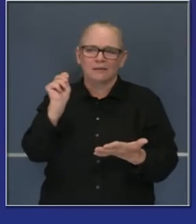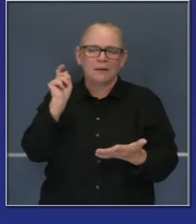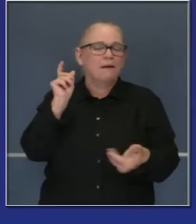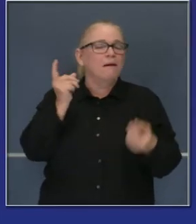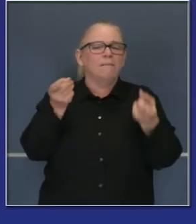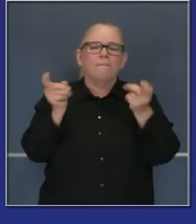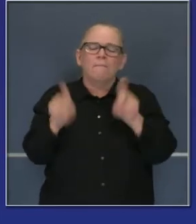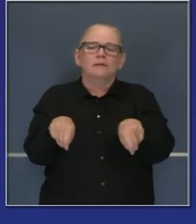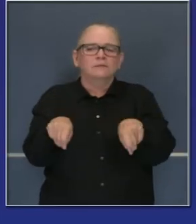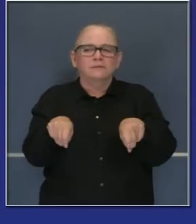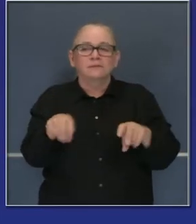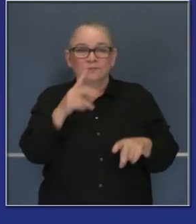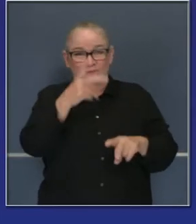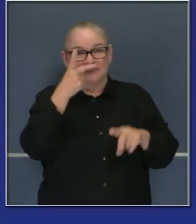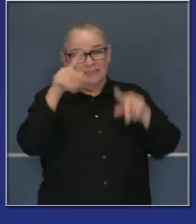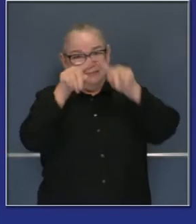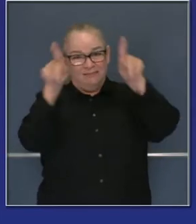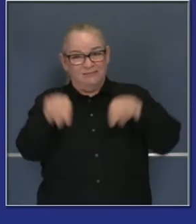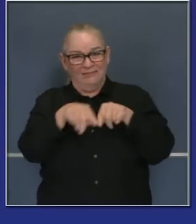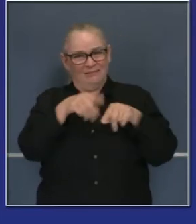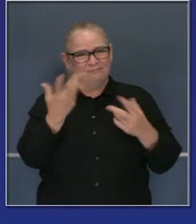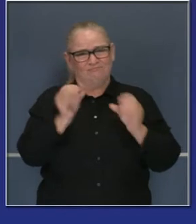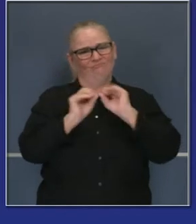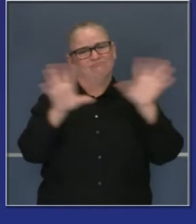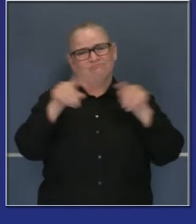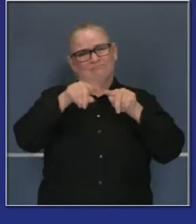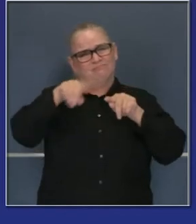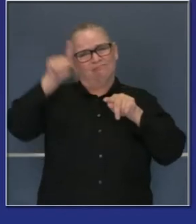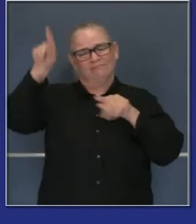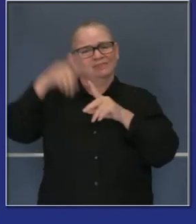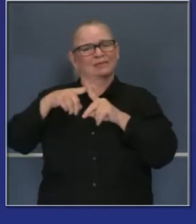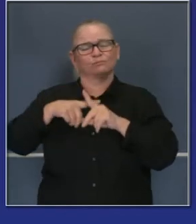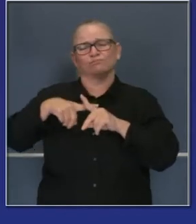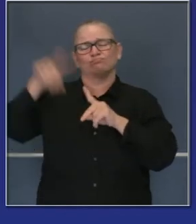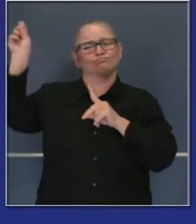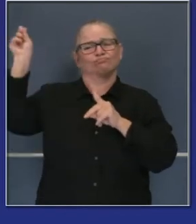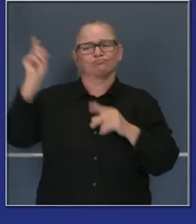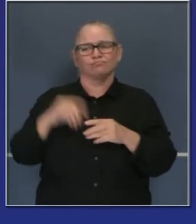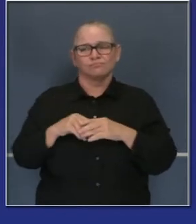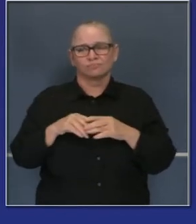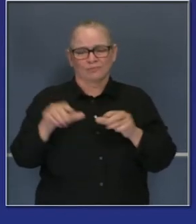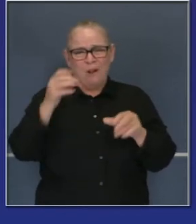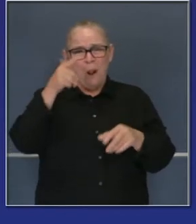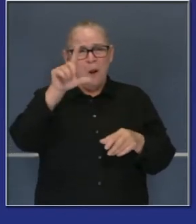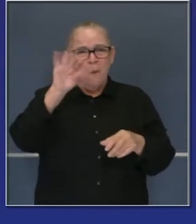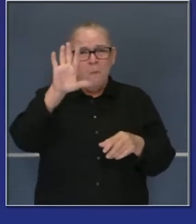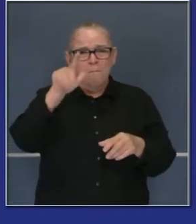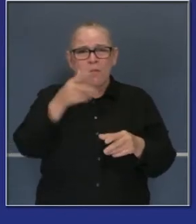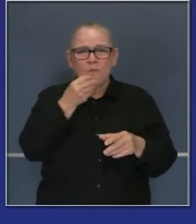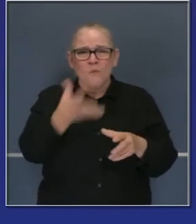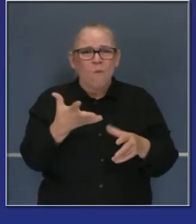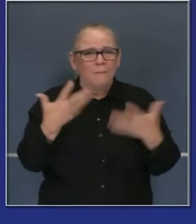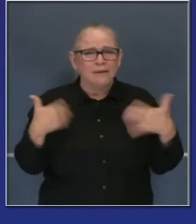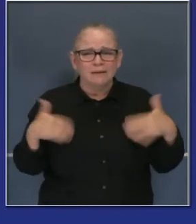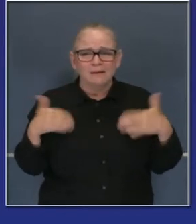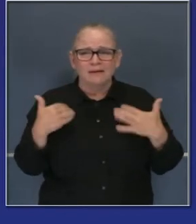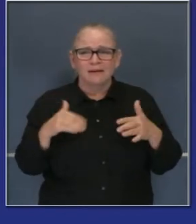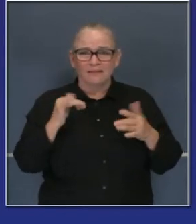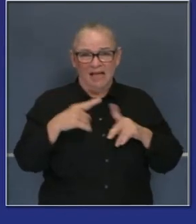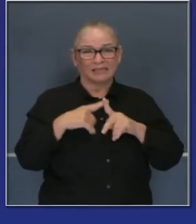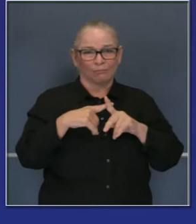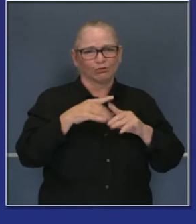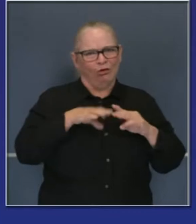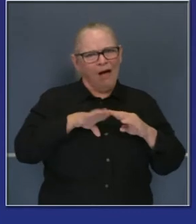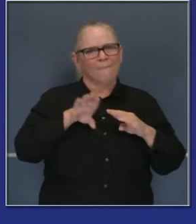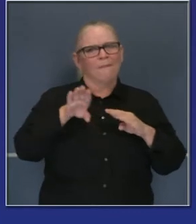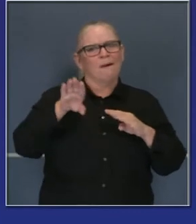negarse y se ve en este cuadro y es la realidad de las temperaturas promedio que han aumentado significativamente y ustedes ven esa línea de corriente que no va en la